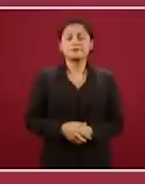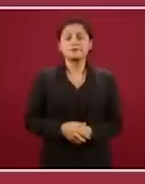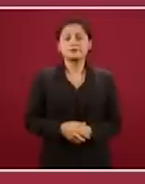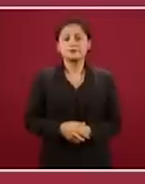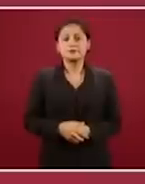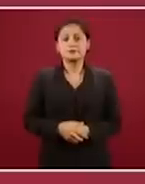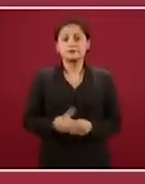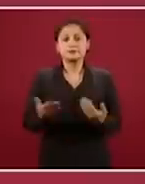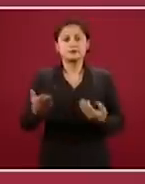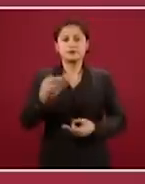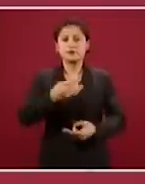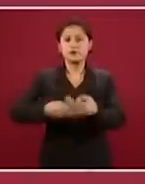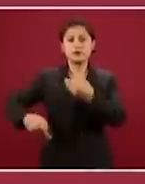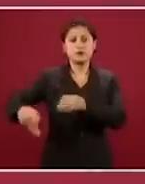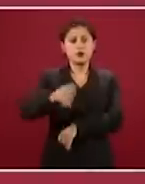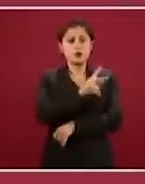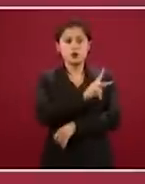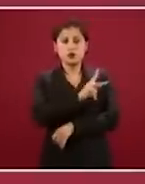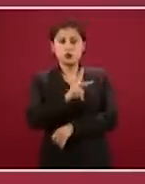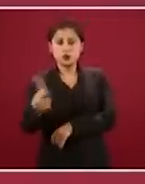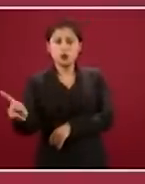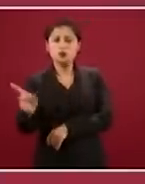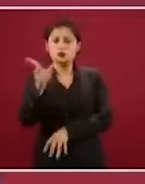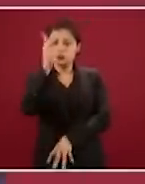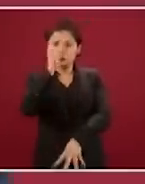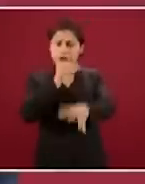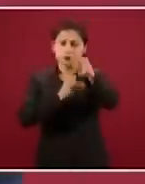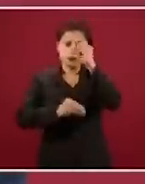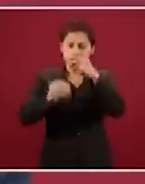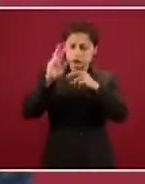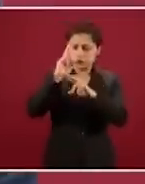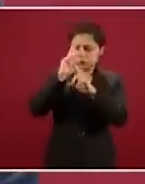todos debemos respetar a las mujeres